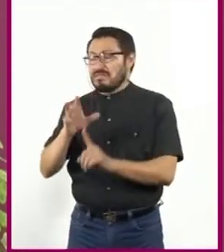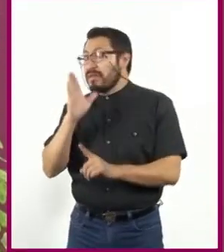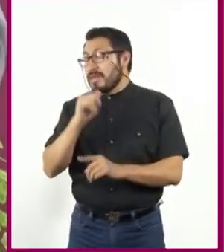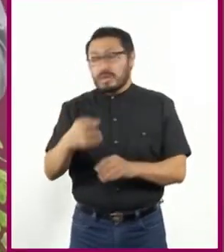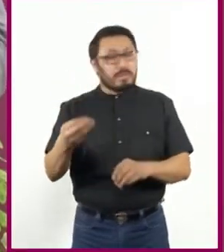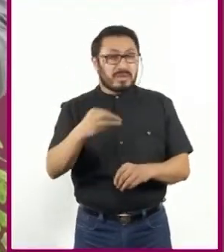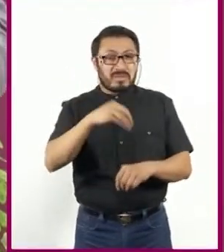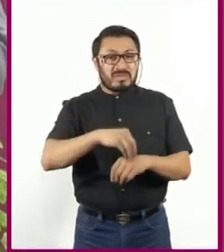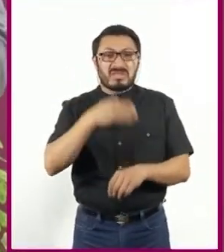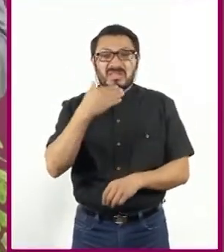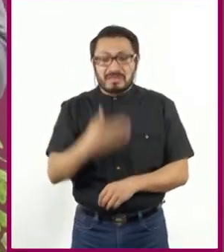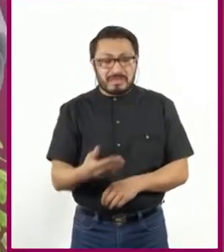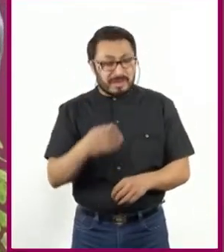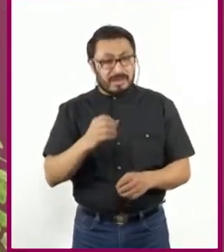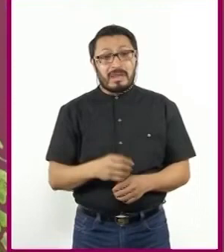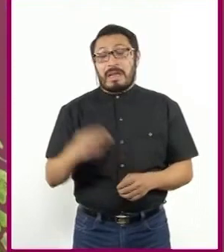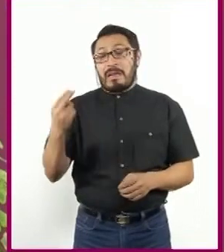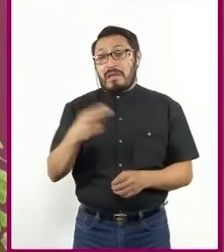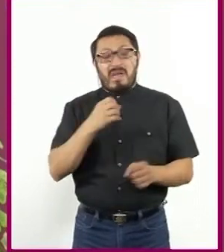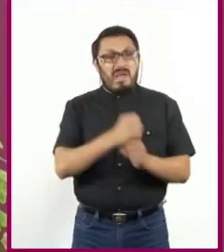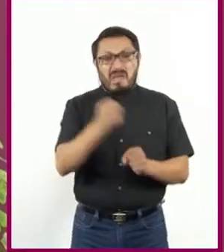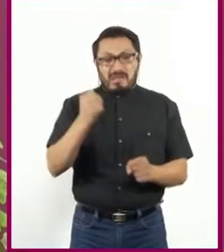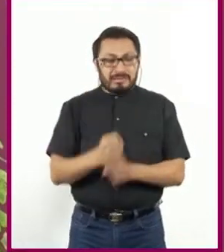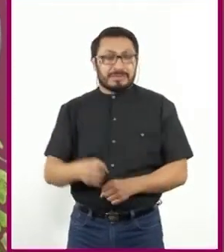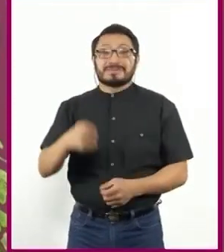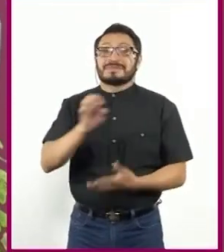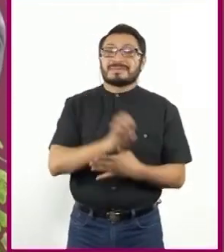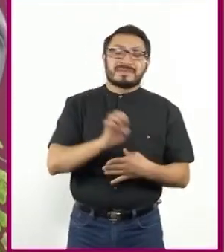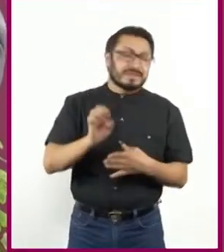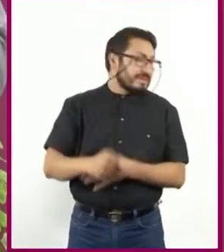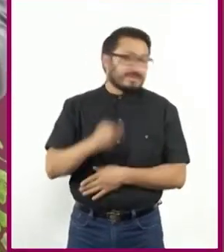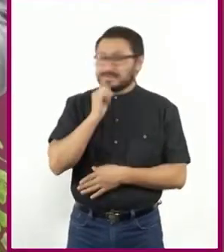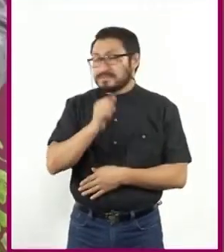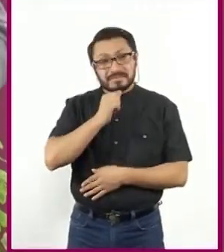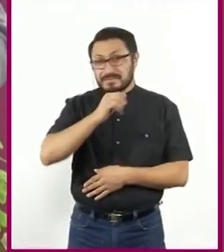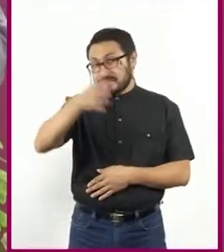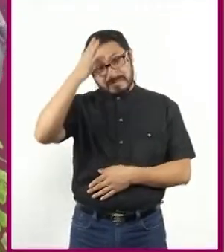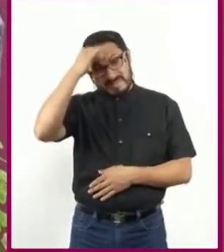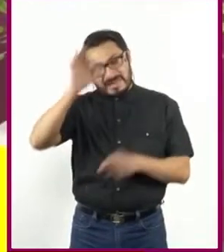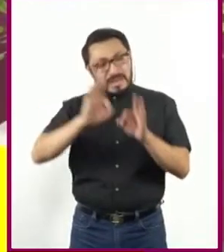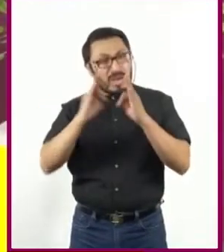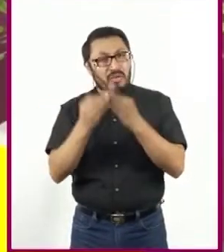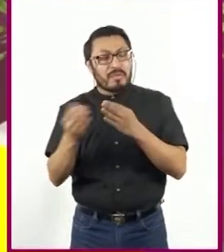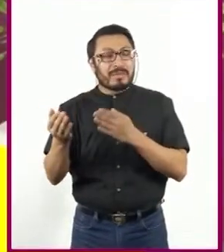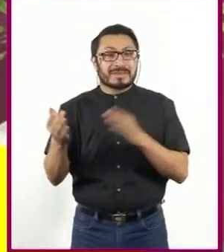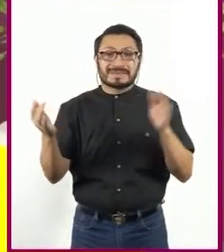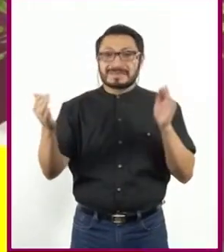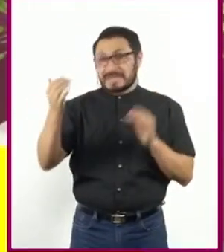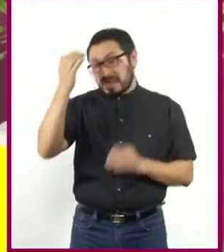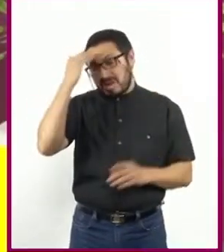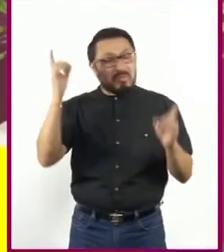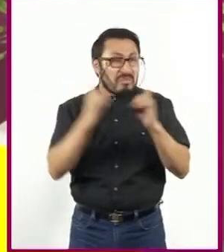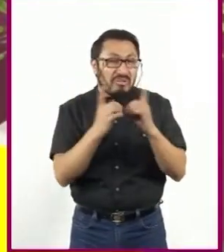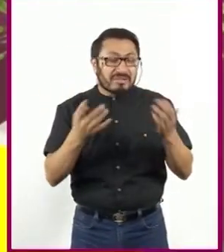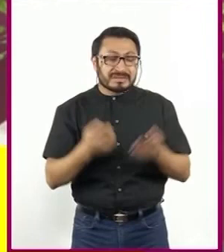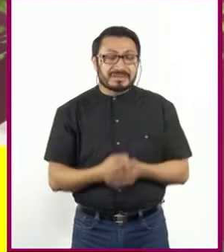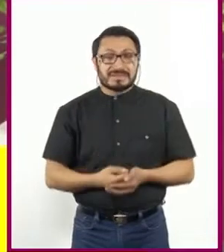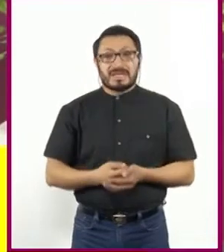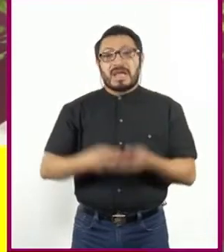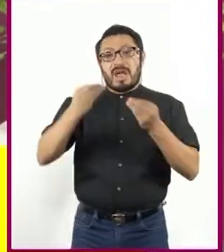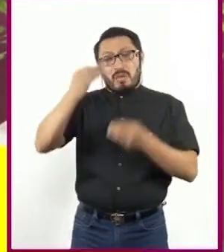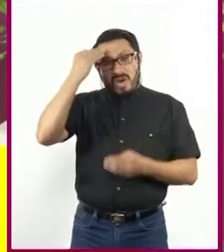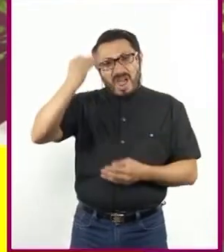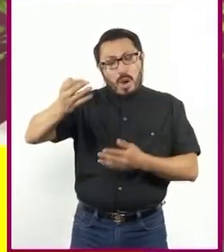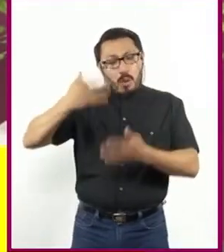actos violentos, pues no han aprendido otras formas para interactuar. Durante mucho tiempo se